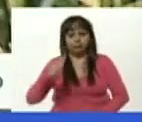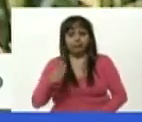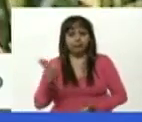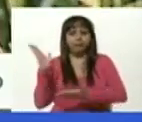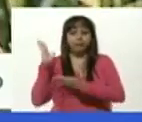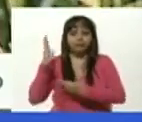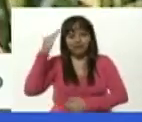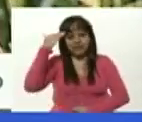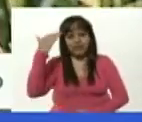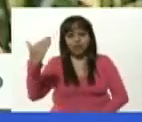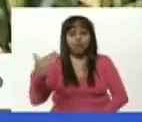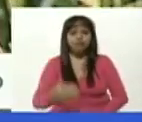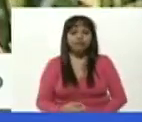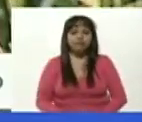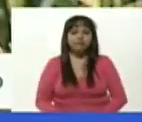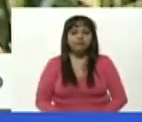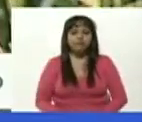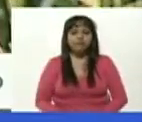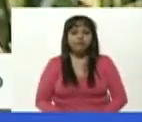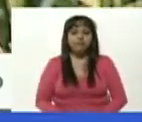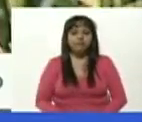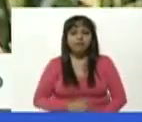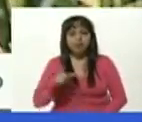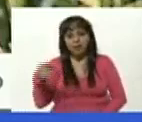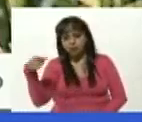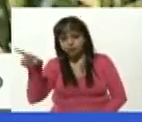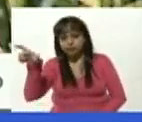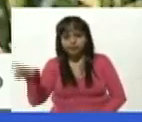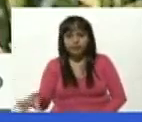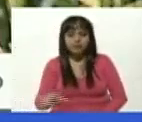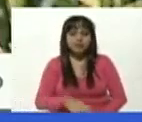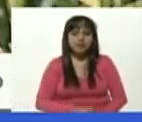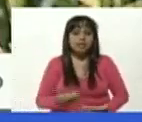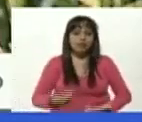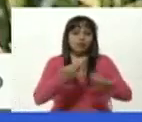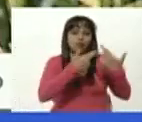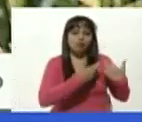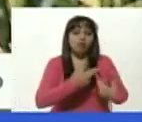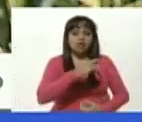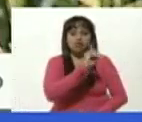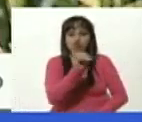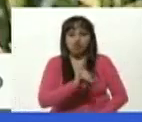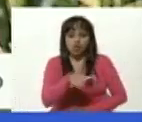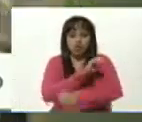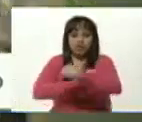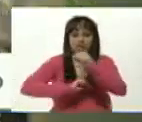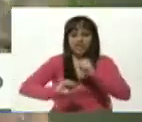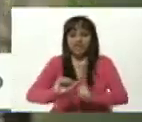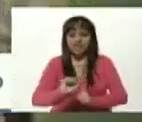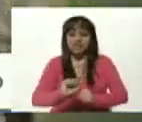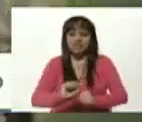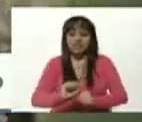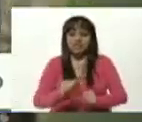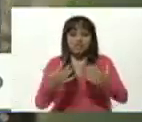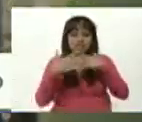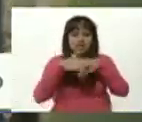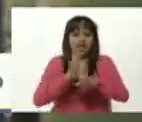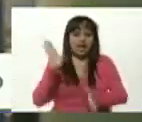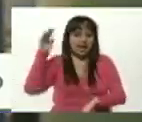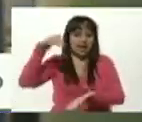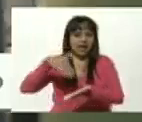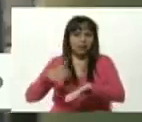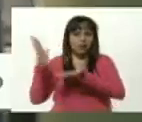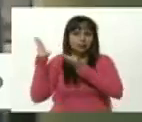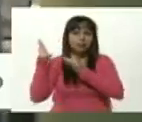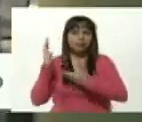mi saludo. Igual se encuentra el comandante de la zona de defensa integral del Estado Aragua, el